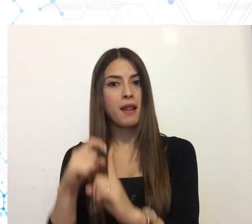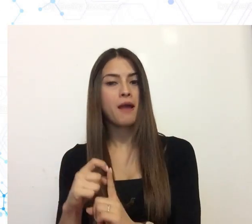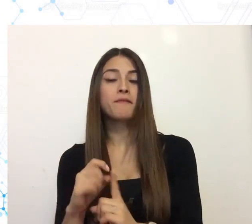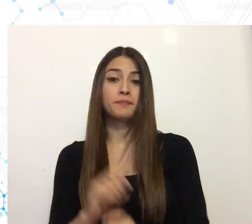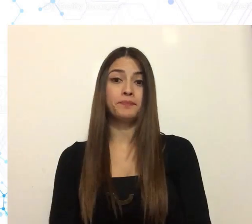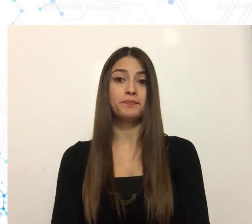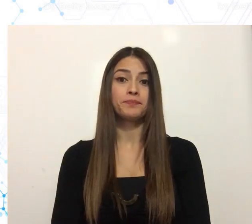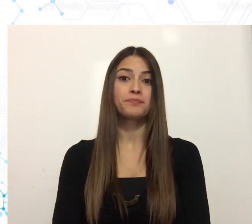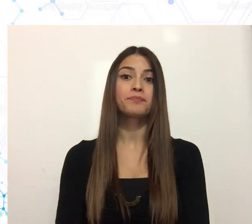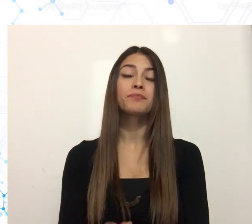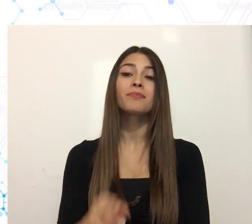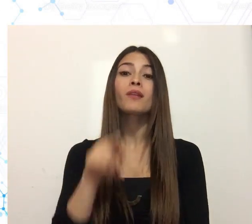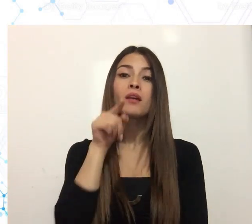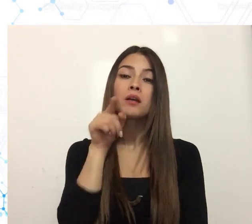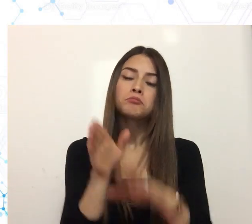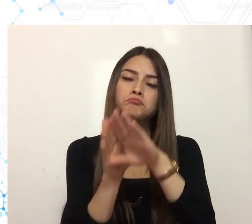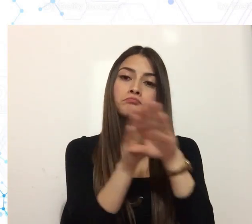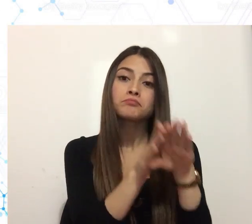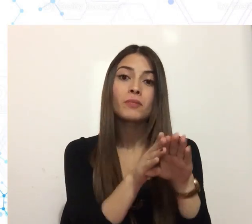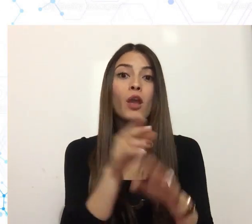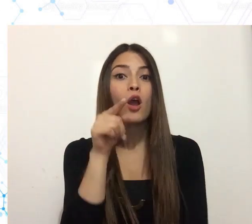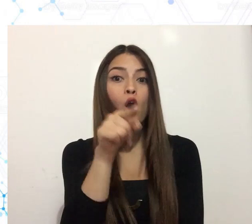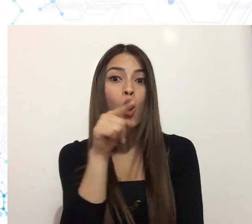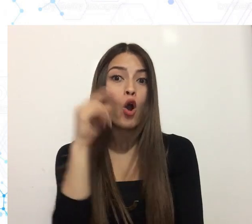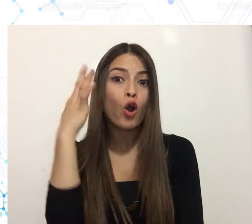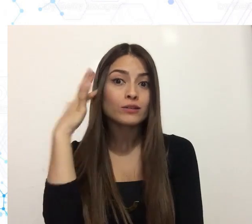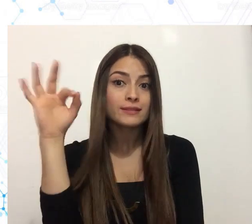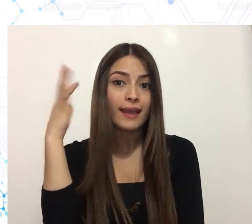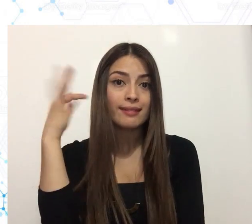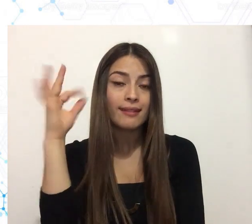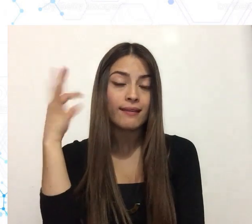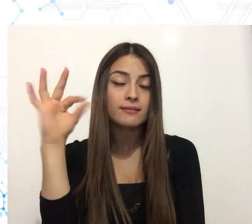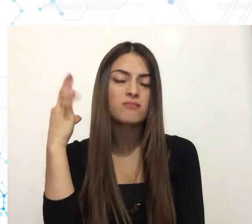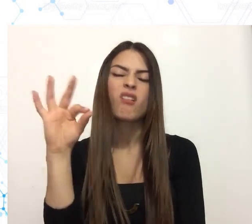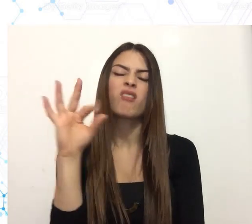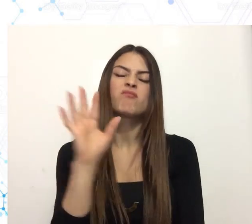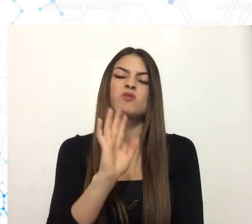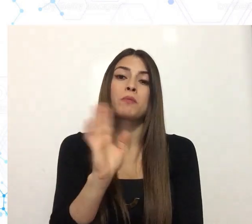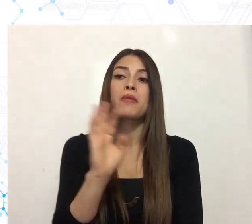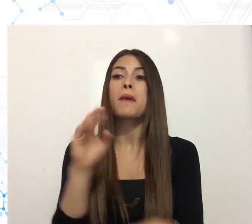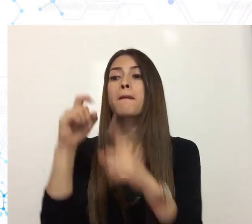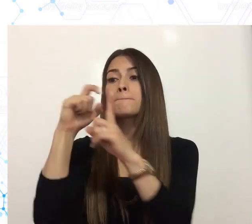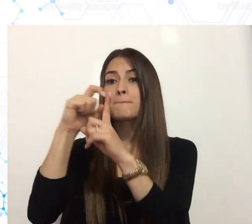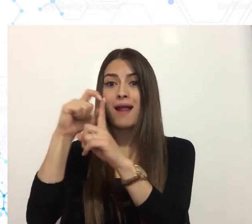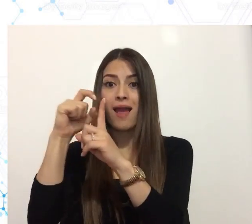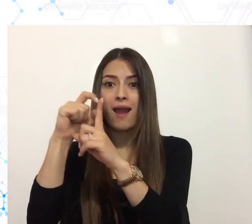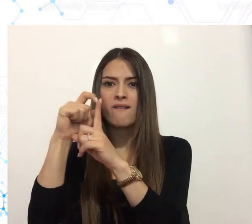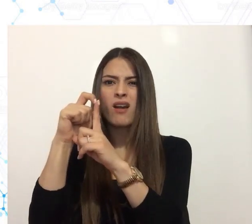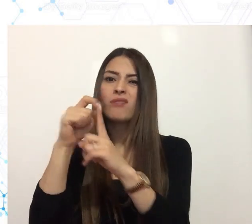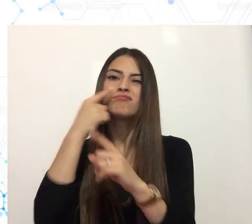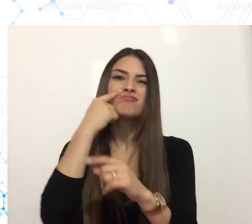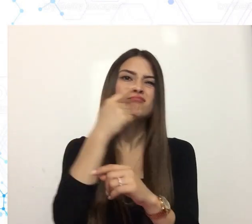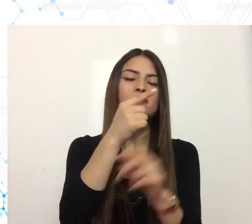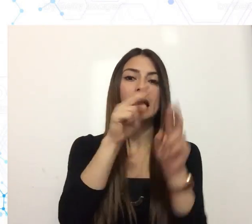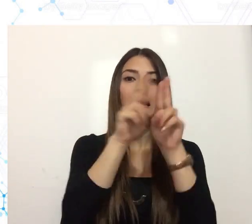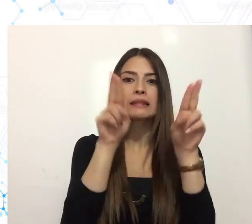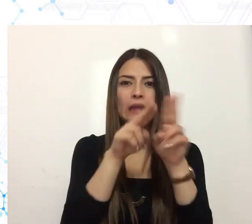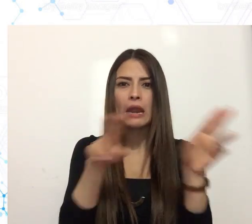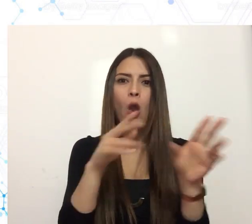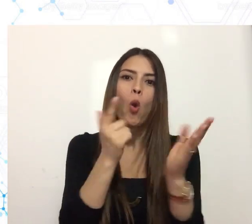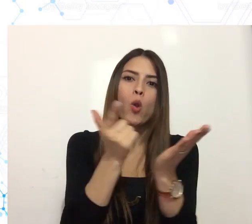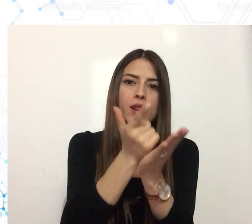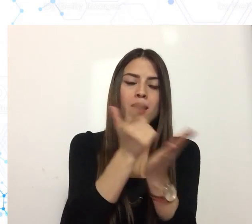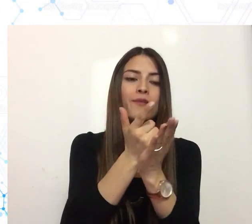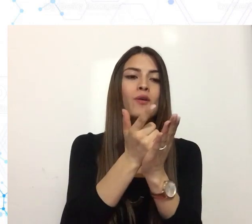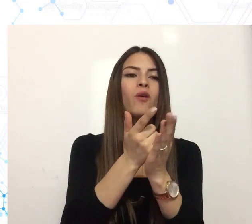de un libro o de internet. Y obviamente vamos a organizar las señas. Y para los estudiantes oyentes, lo que quiero es